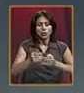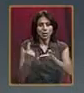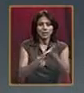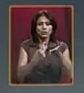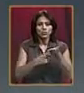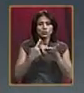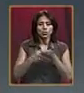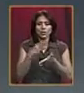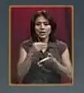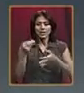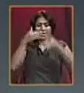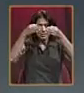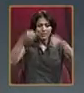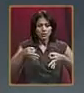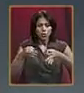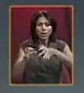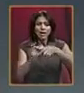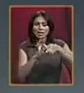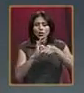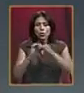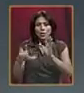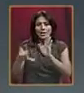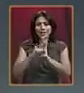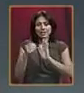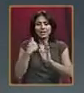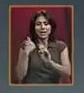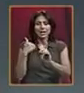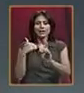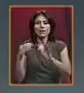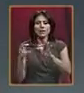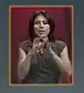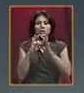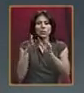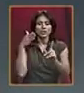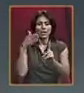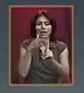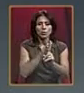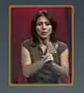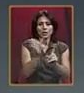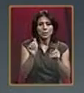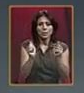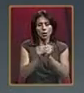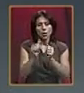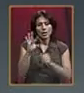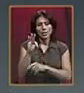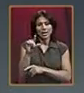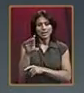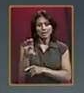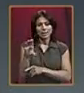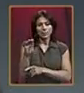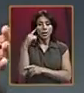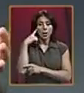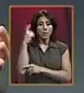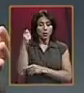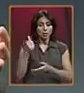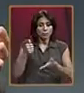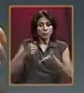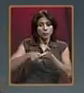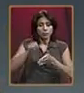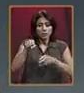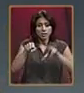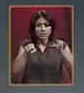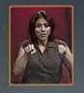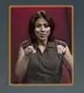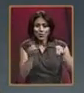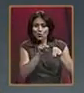en torno a leyes que tienen relación directa o indirecta con el Tratado de Libre Comercio, porque el referendo no es sobre esas leyes,